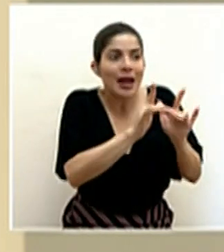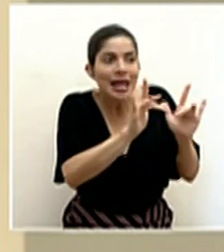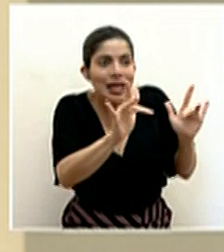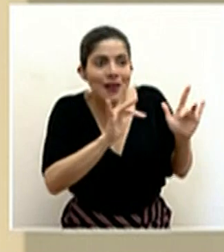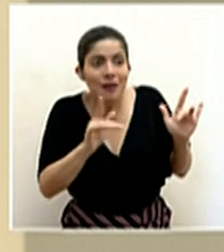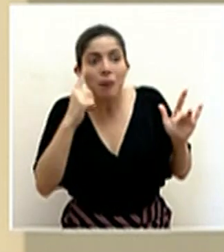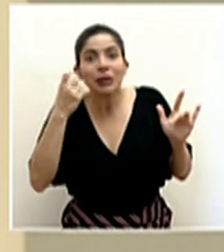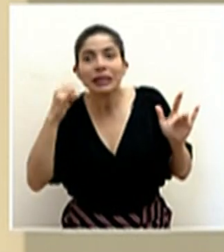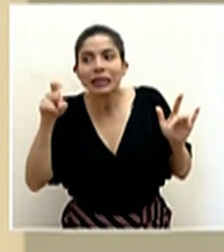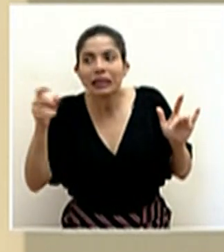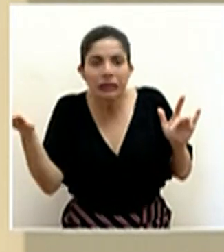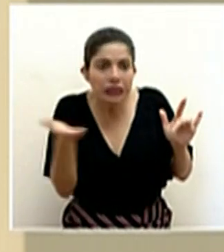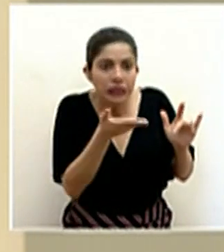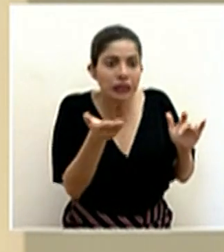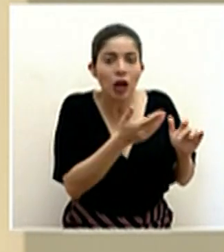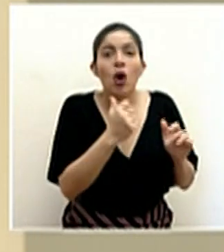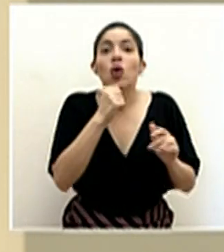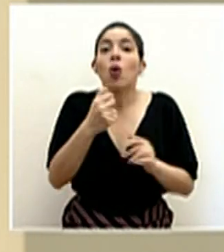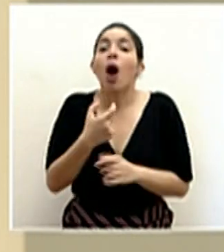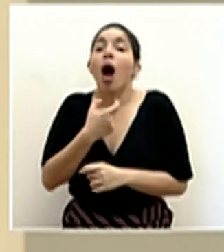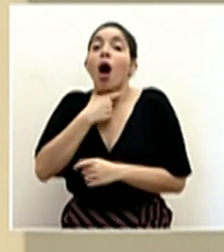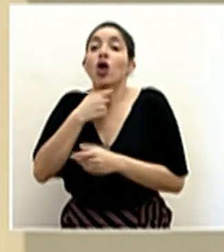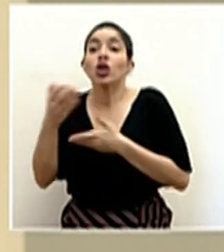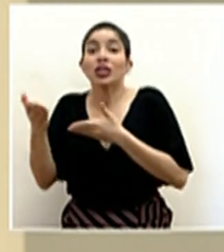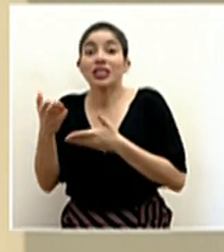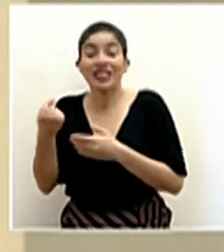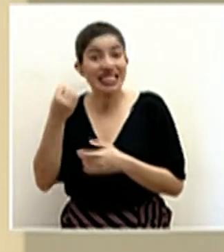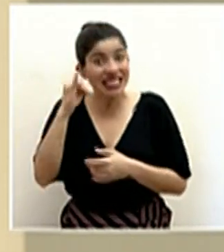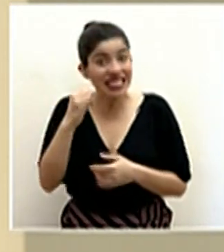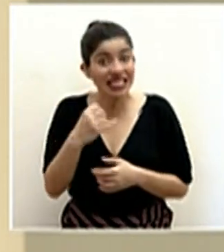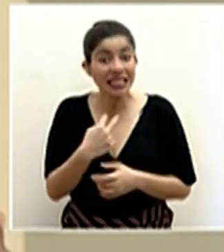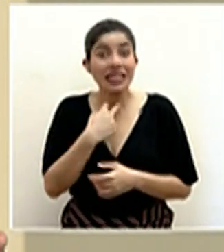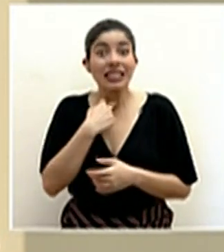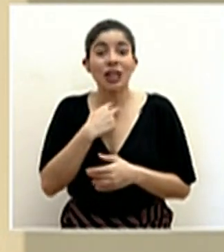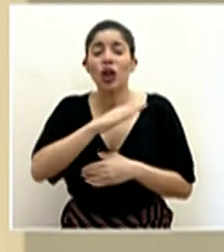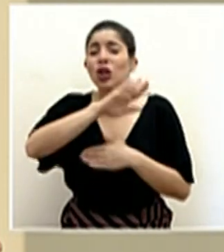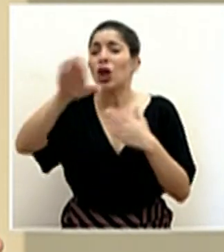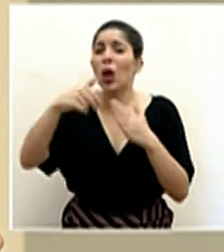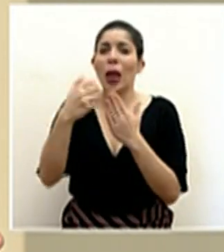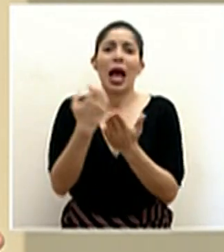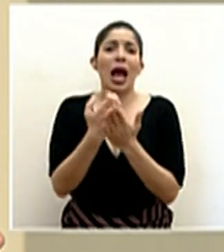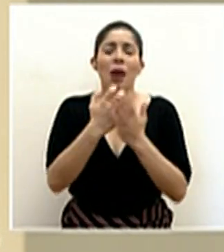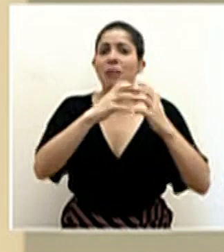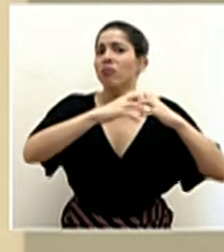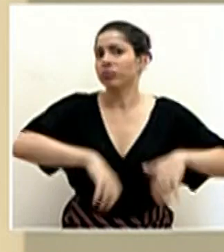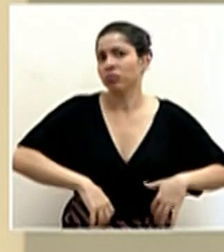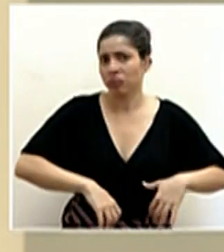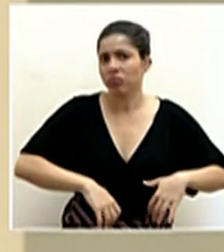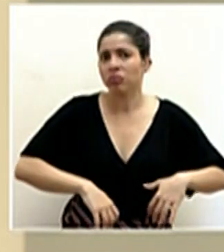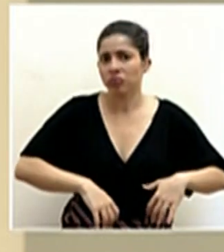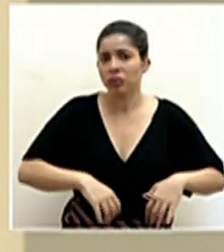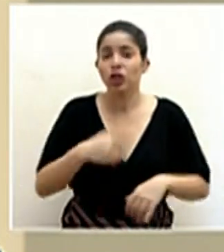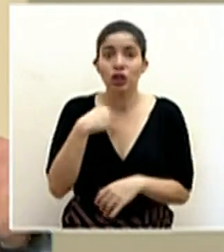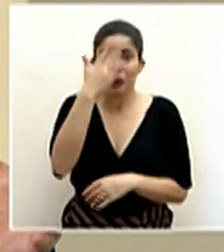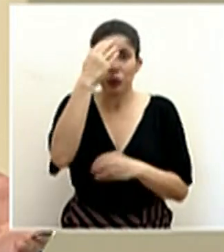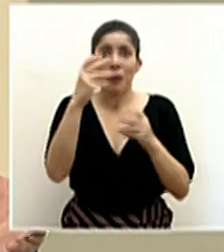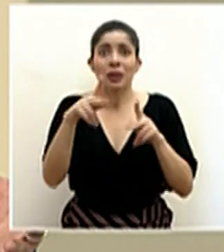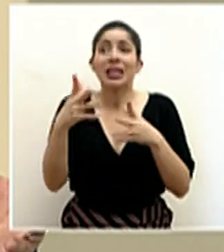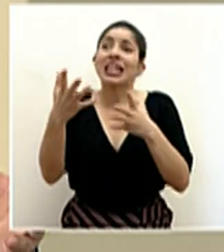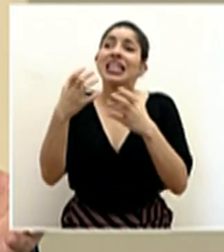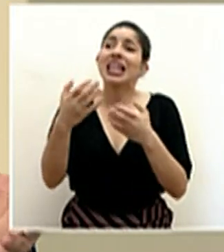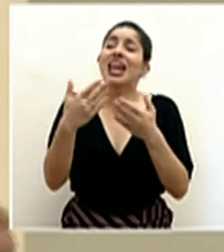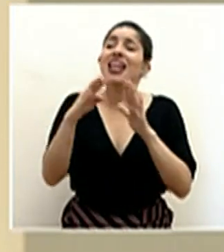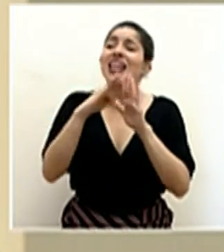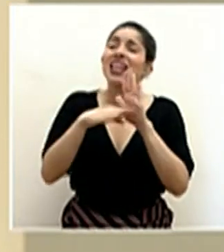tengamos un colapso, porque no solamente es de los servicios, si ocurre eso, se colapsa toda la economía. Yo sé que hay mucha gente que quiere que liberemos